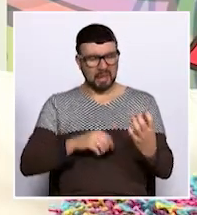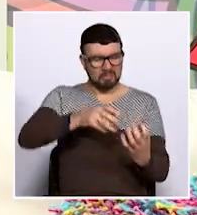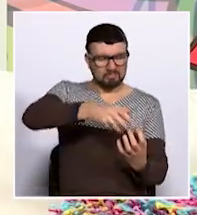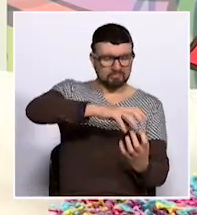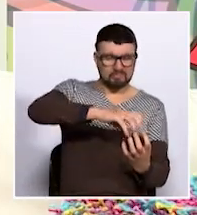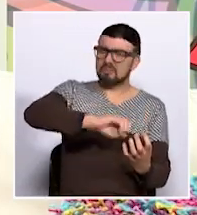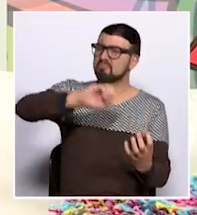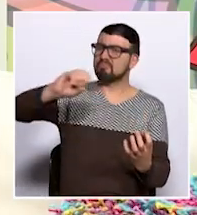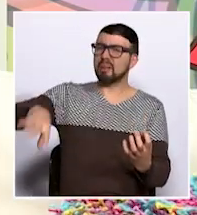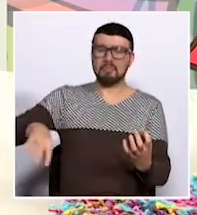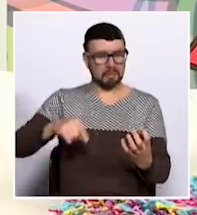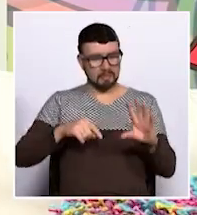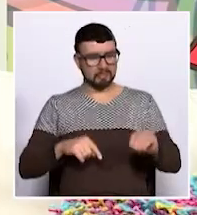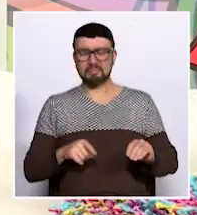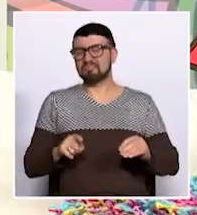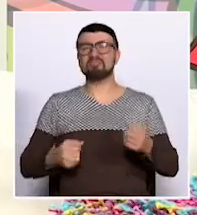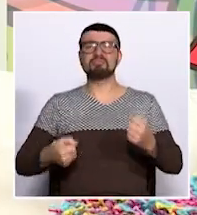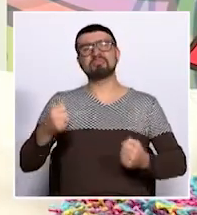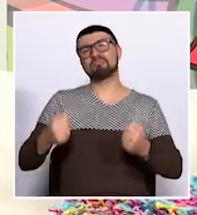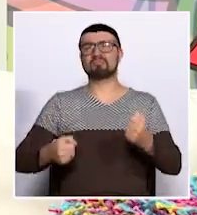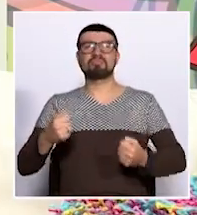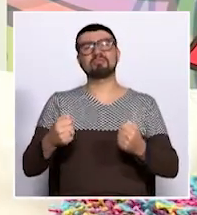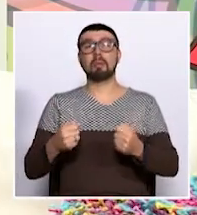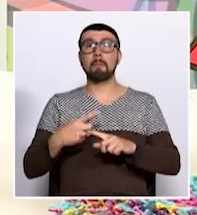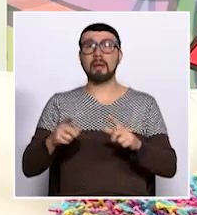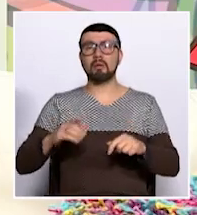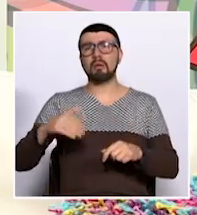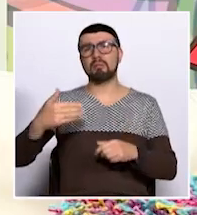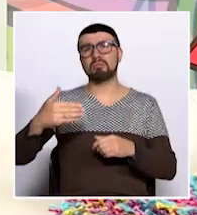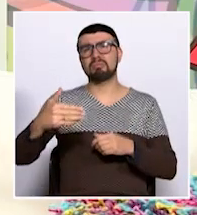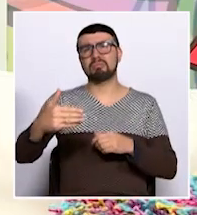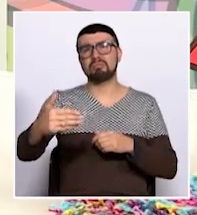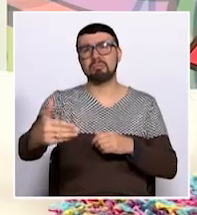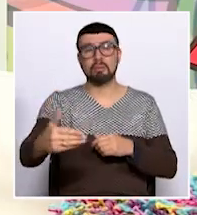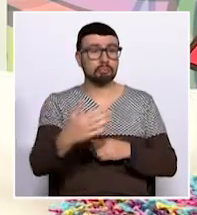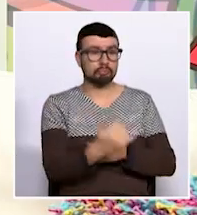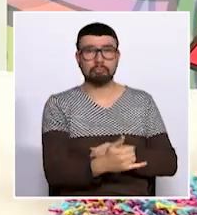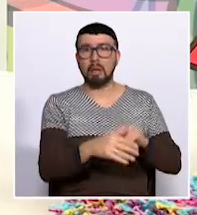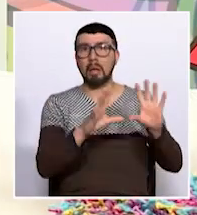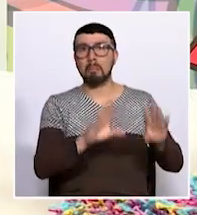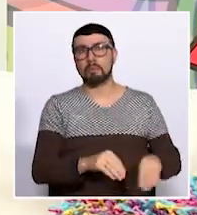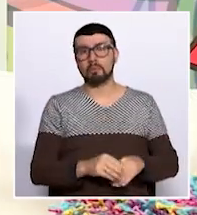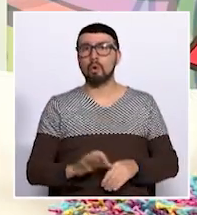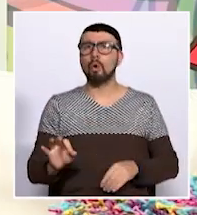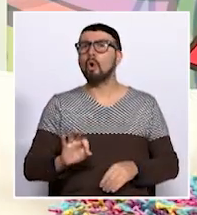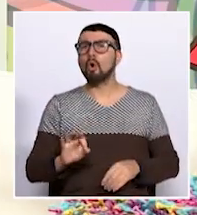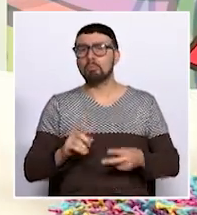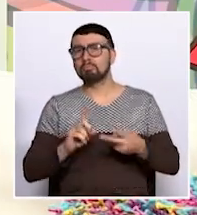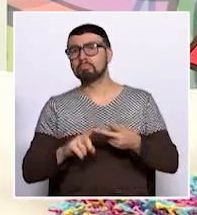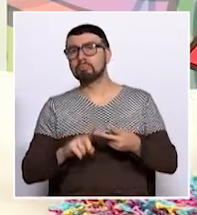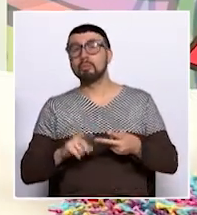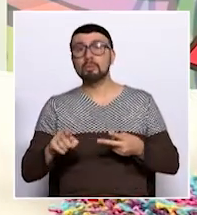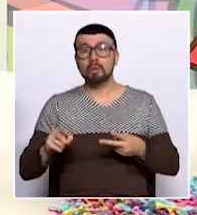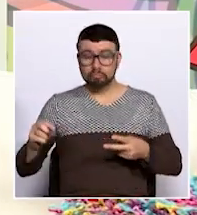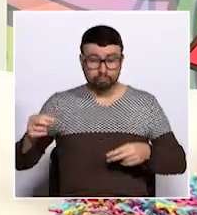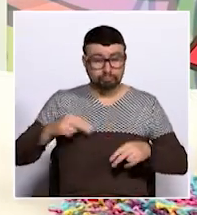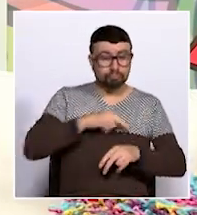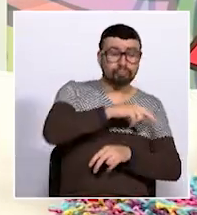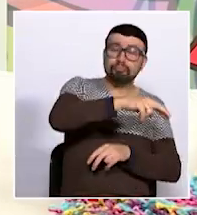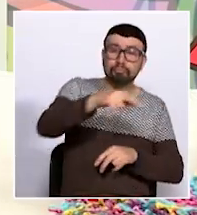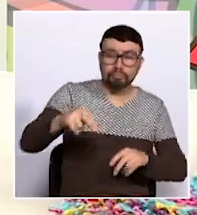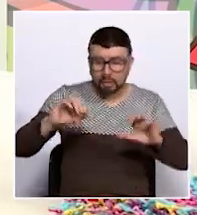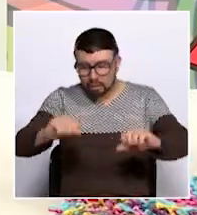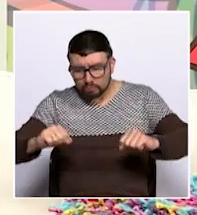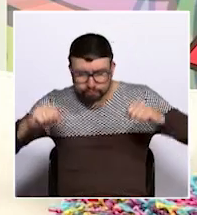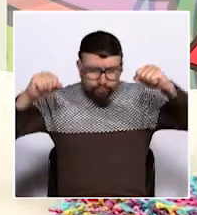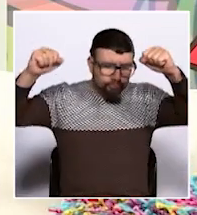pero a la larga el carro se me va a dañar, o voy y destapo el capó y miro qué es lo que tiene la batería. Eso mismo pasa con